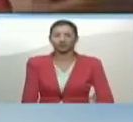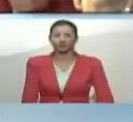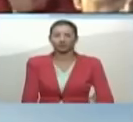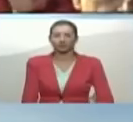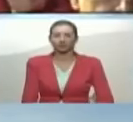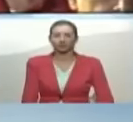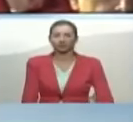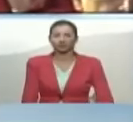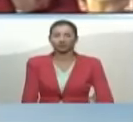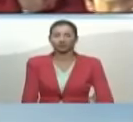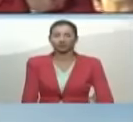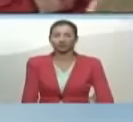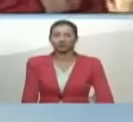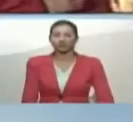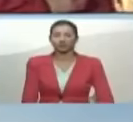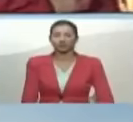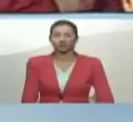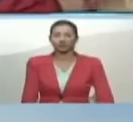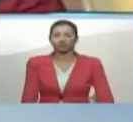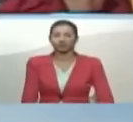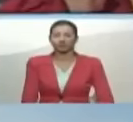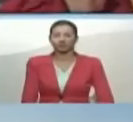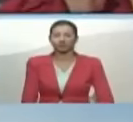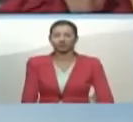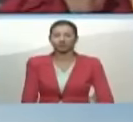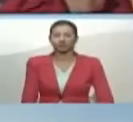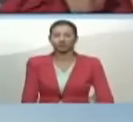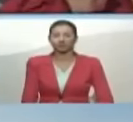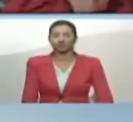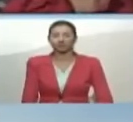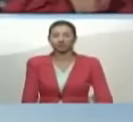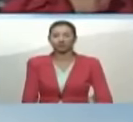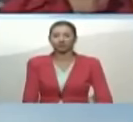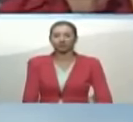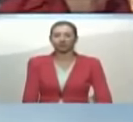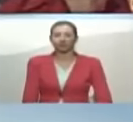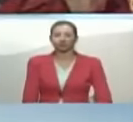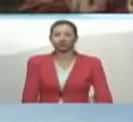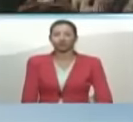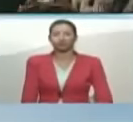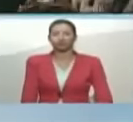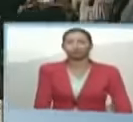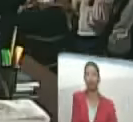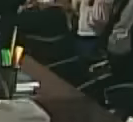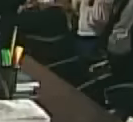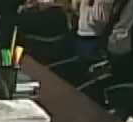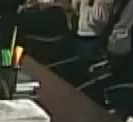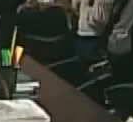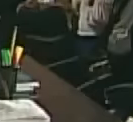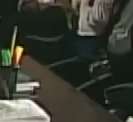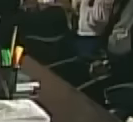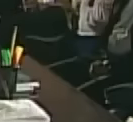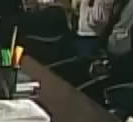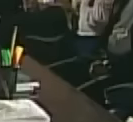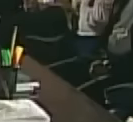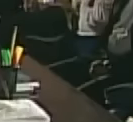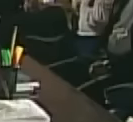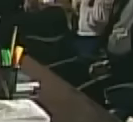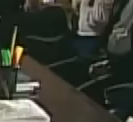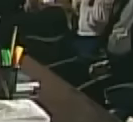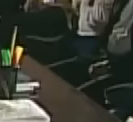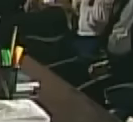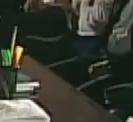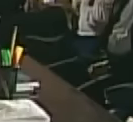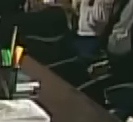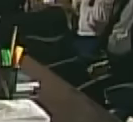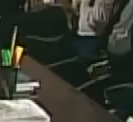y creo que todos los otros consejos también, que usted, presidente, o algún vicepresidente, no de forma coyuntural y una vez para escucharnos el